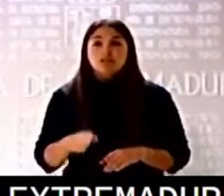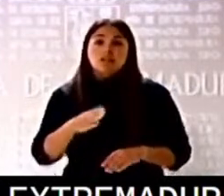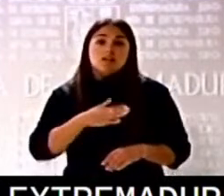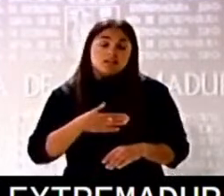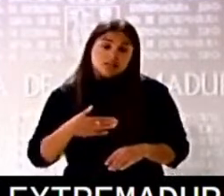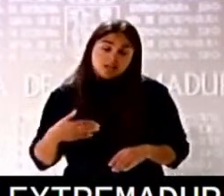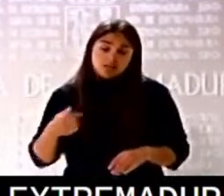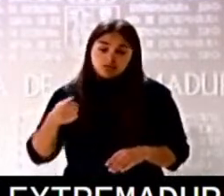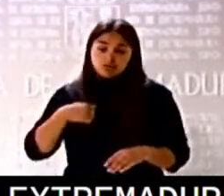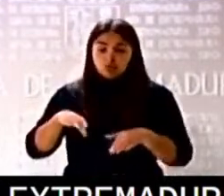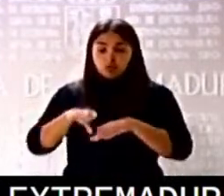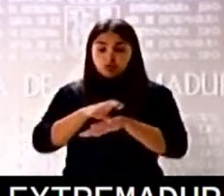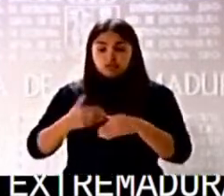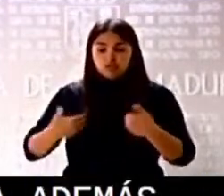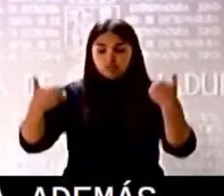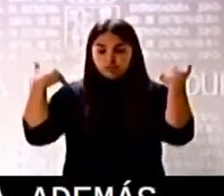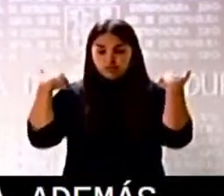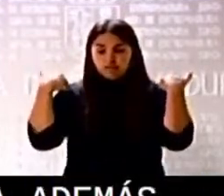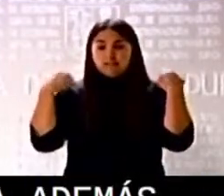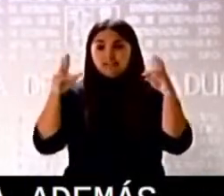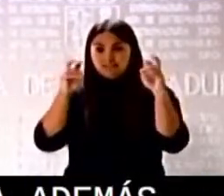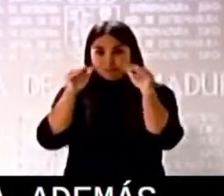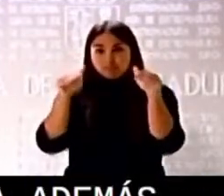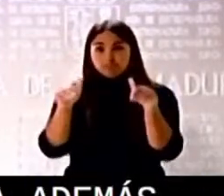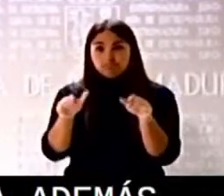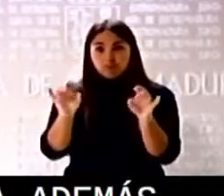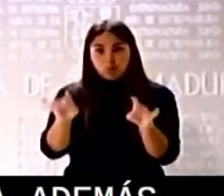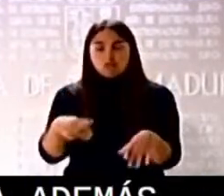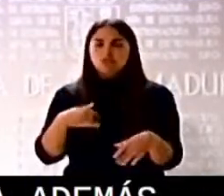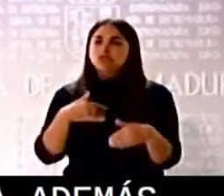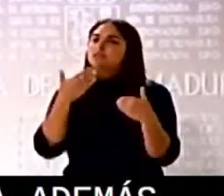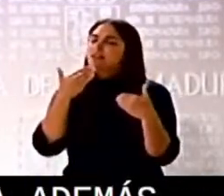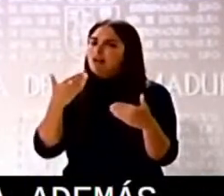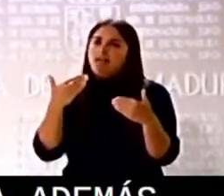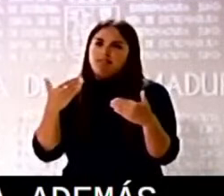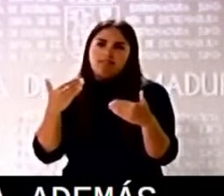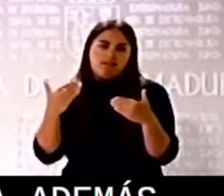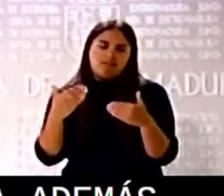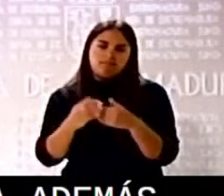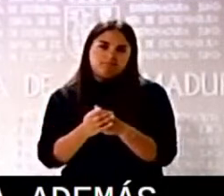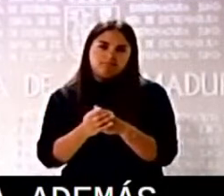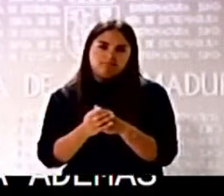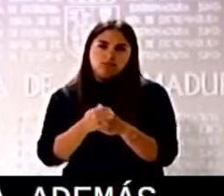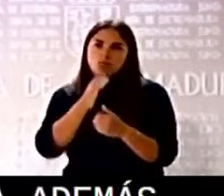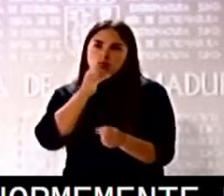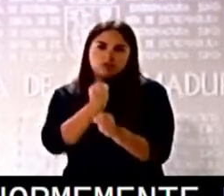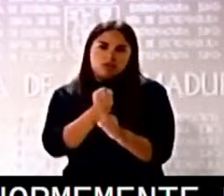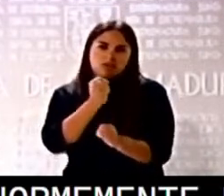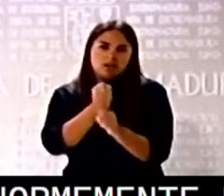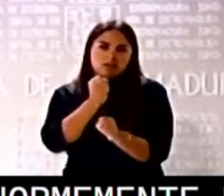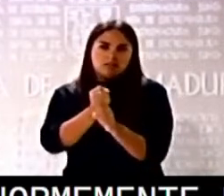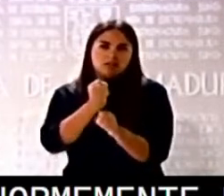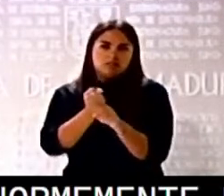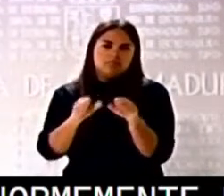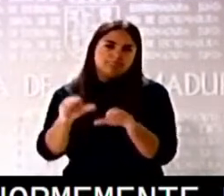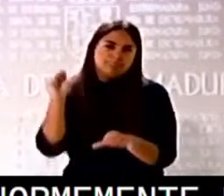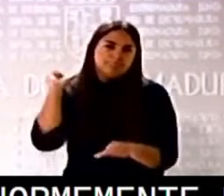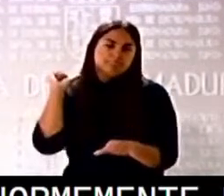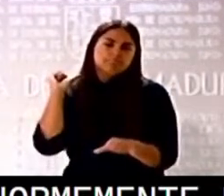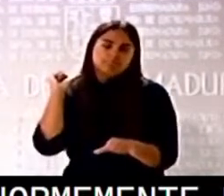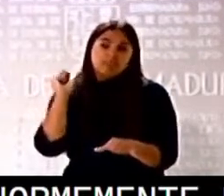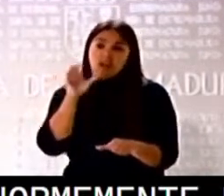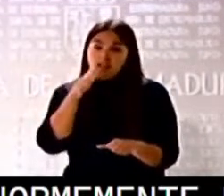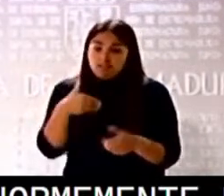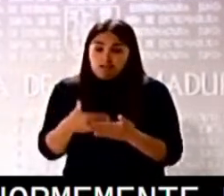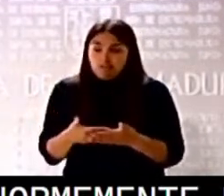como consejera además responsable de esta materia, agradecer enormemente el desempeño del que hasta